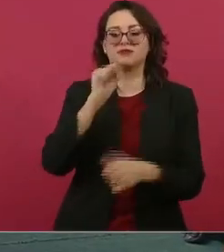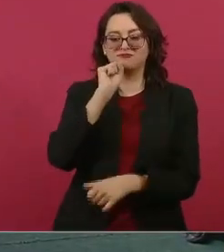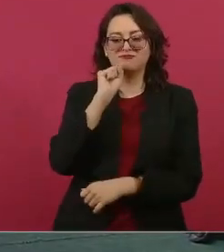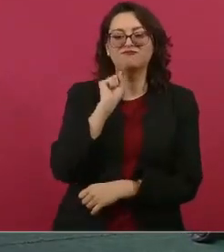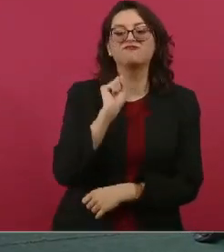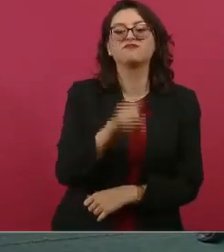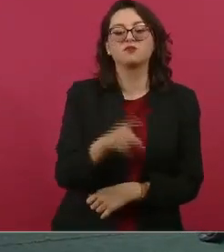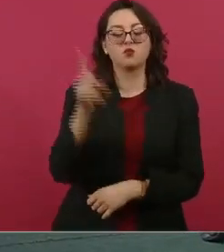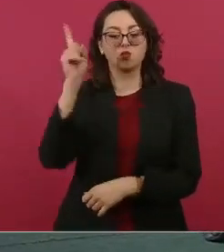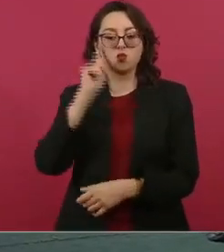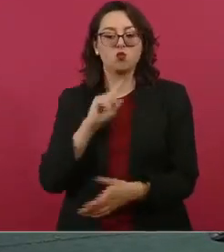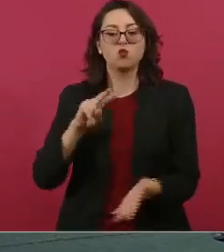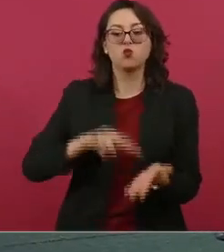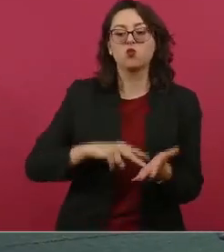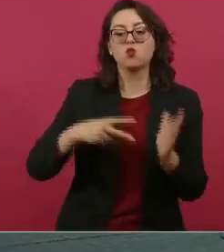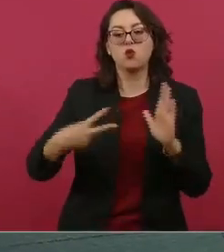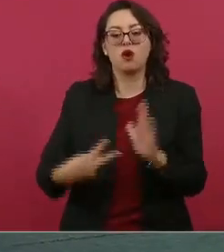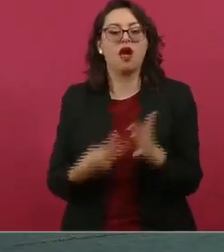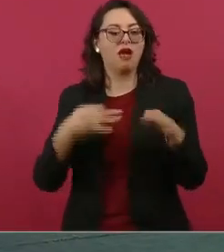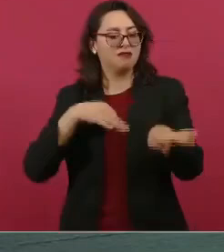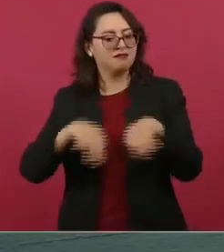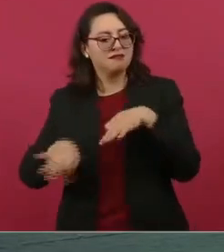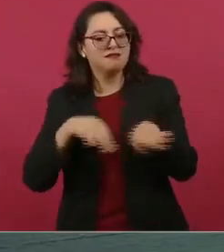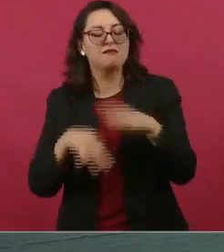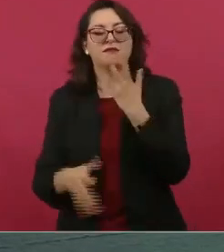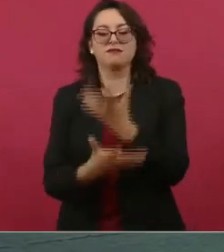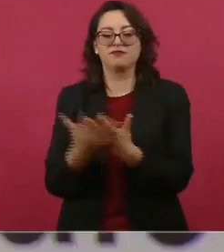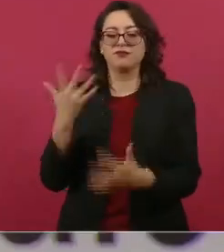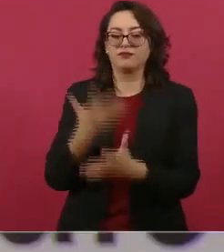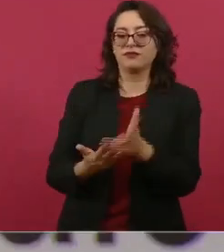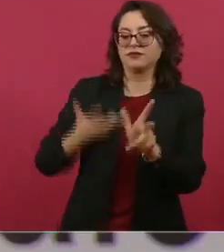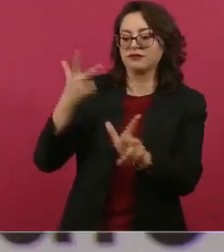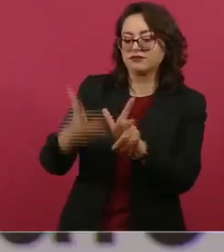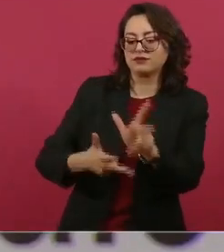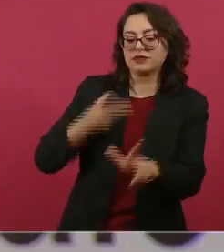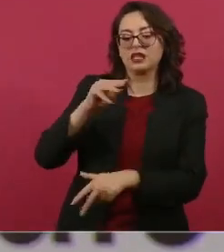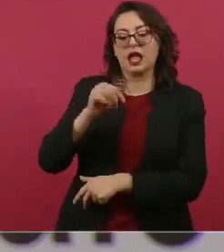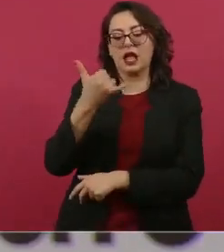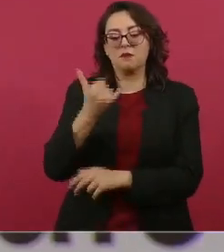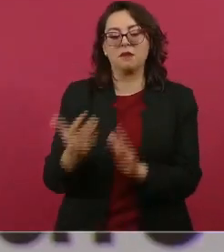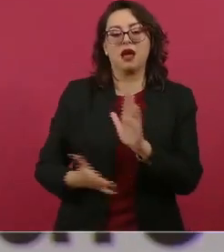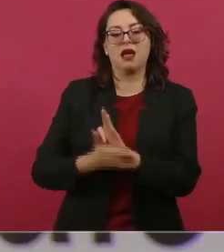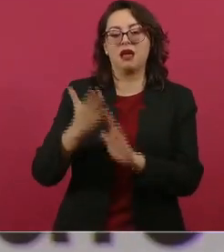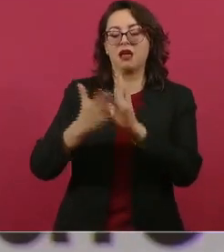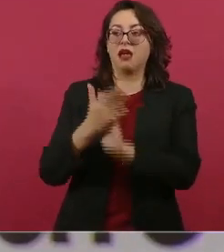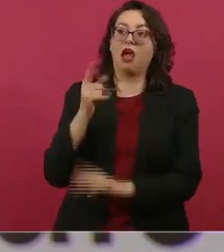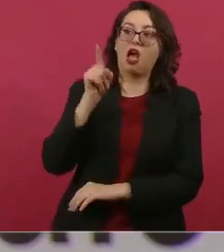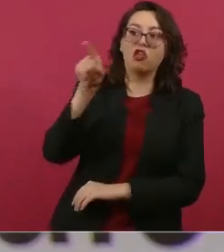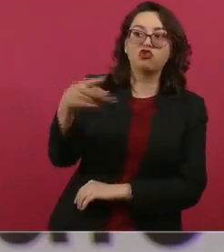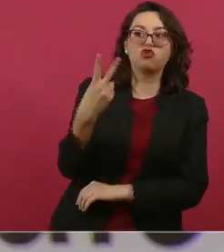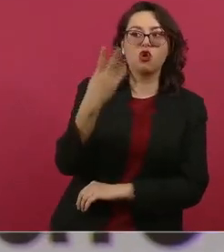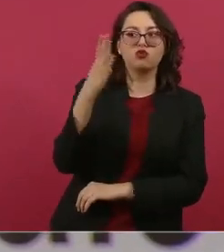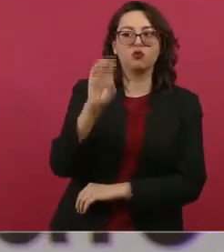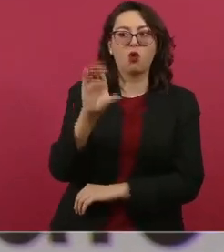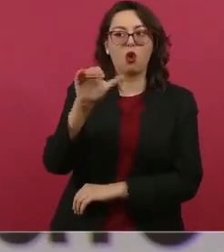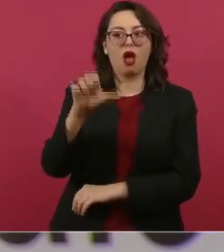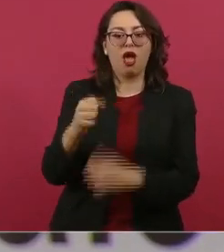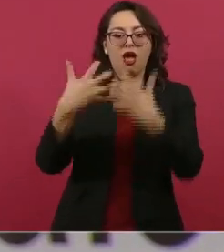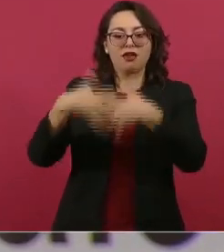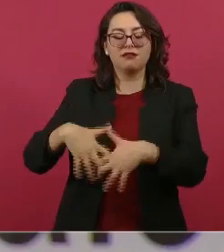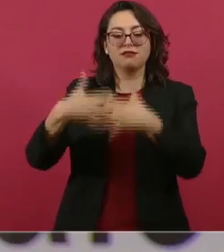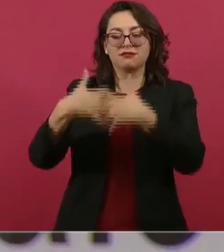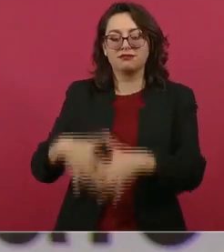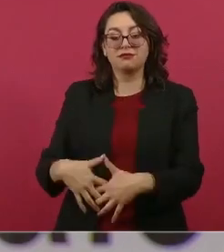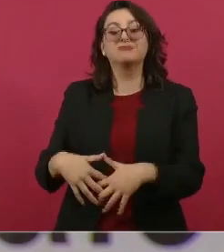las ingenieras, los obreros que construyen el Tren Maya y la refinería de Dos Bocas. Ese es